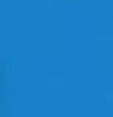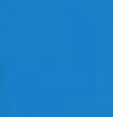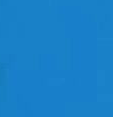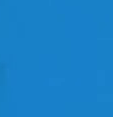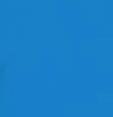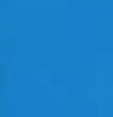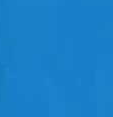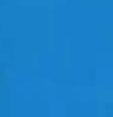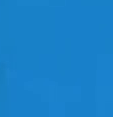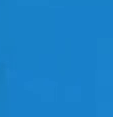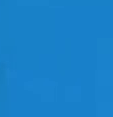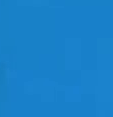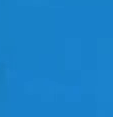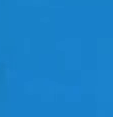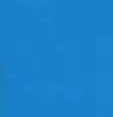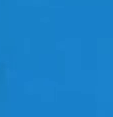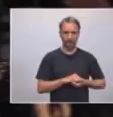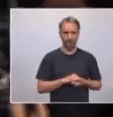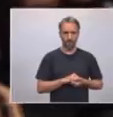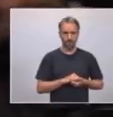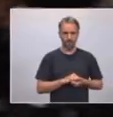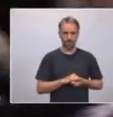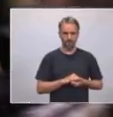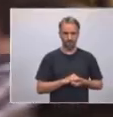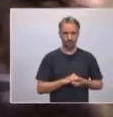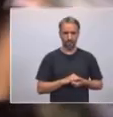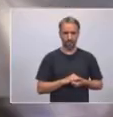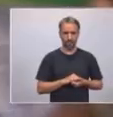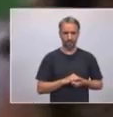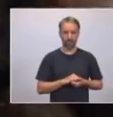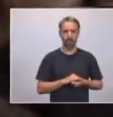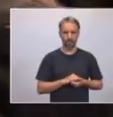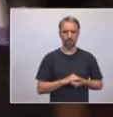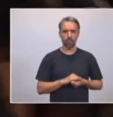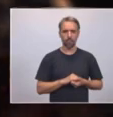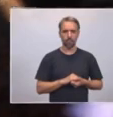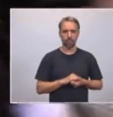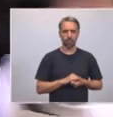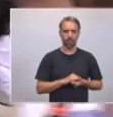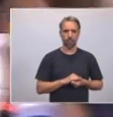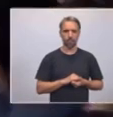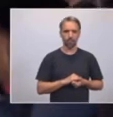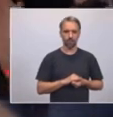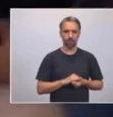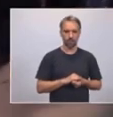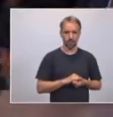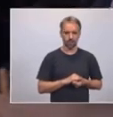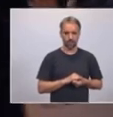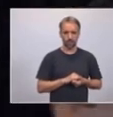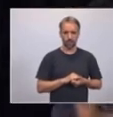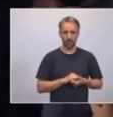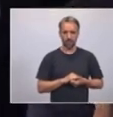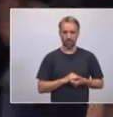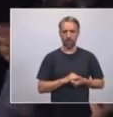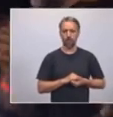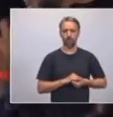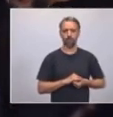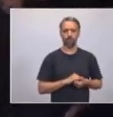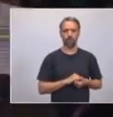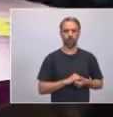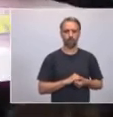mejor. Recibimos déficit fiscal, déficit comercial, déficit energético... recibimos